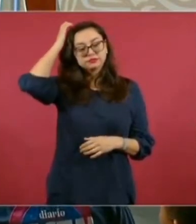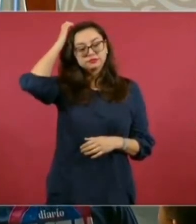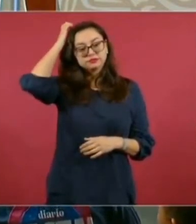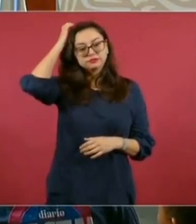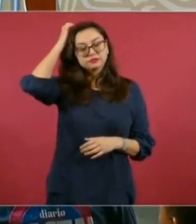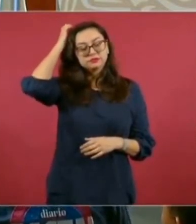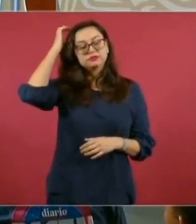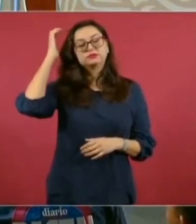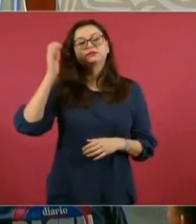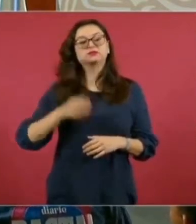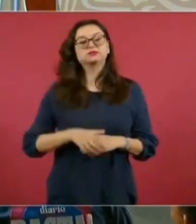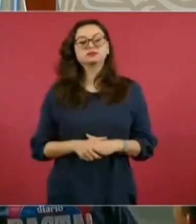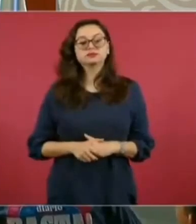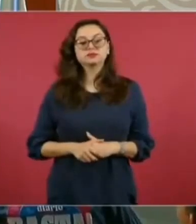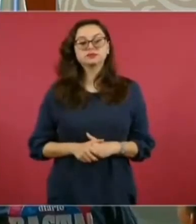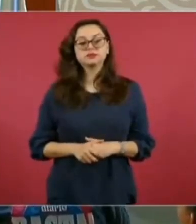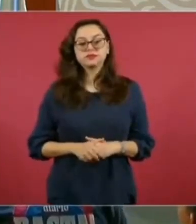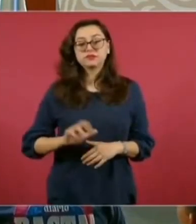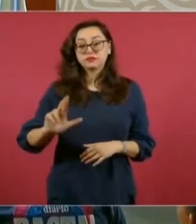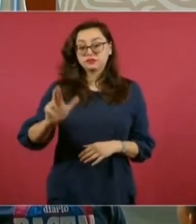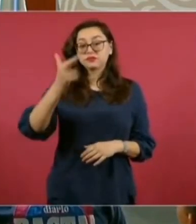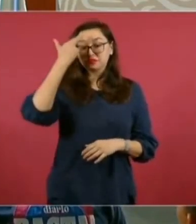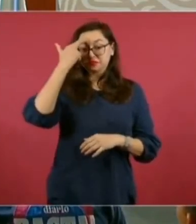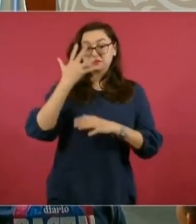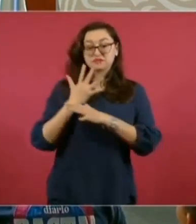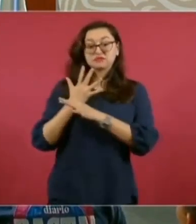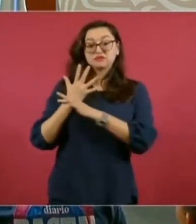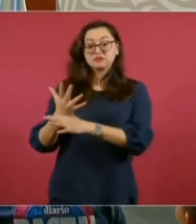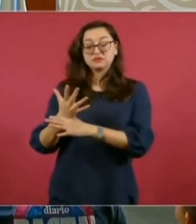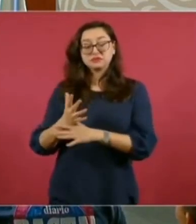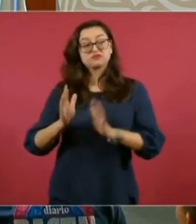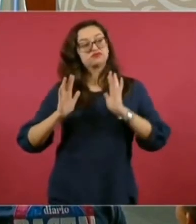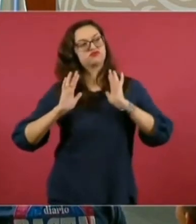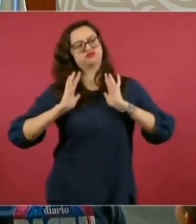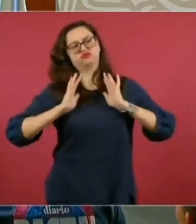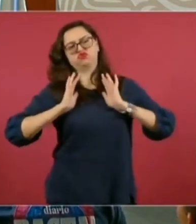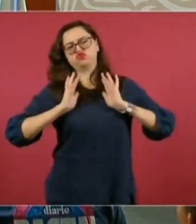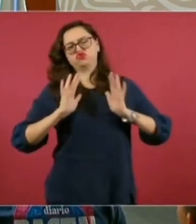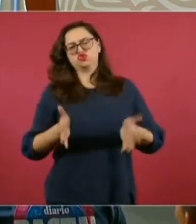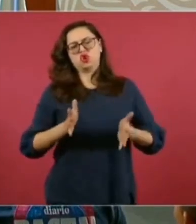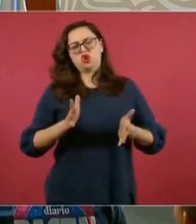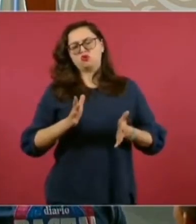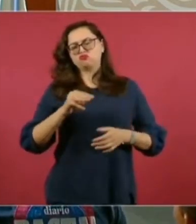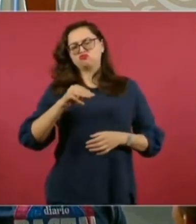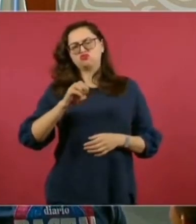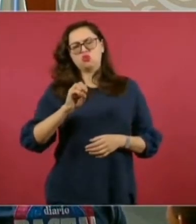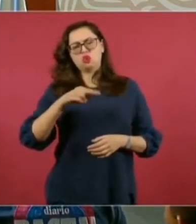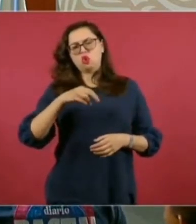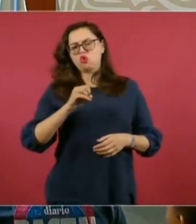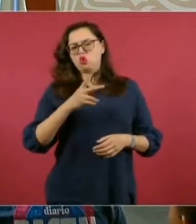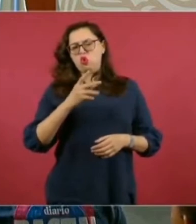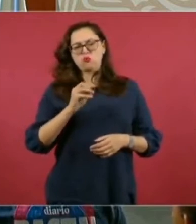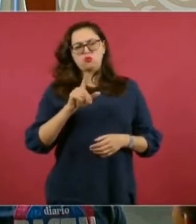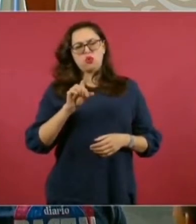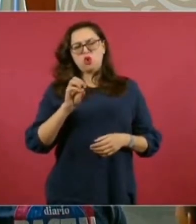¿Se acuerdan de que decían de que se iban a acabar los monopolios en las telecomunicaciones?